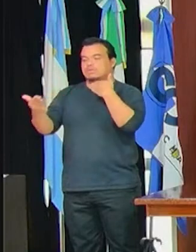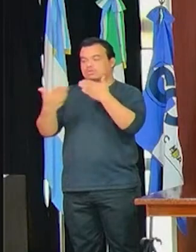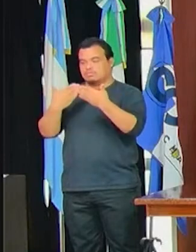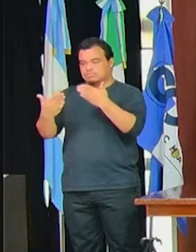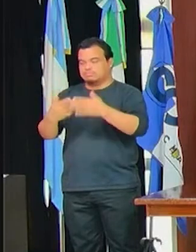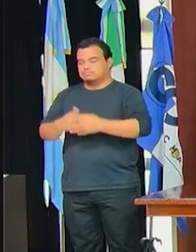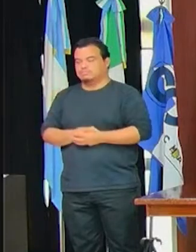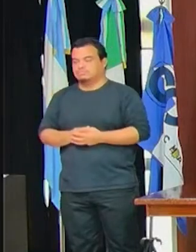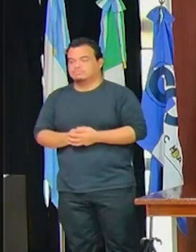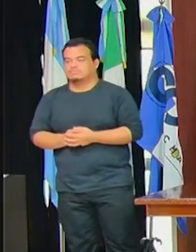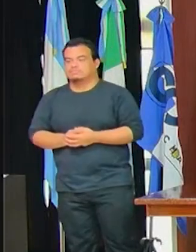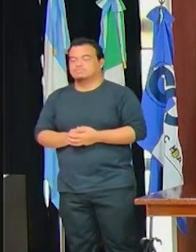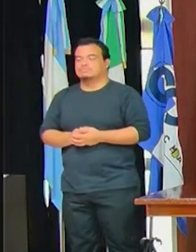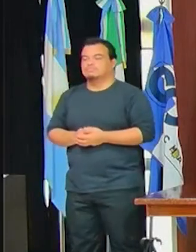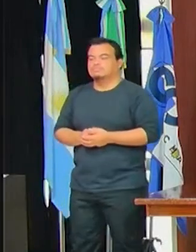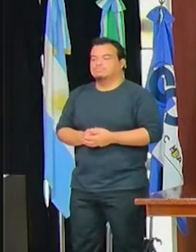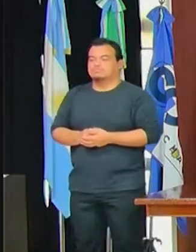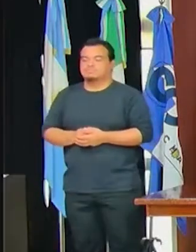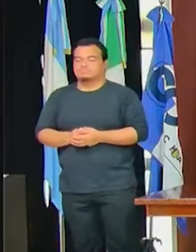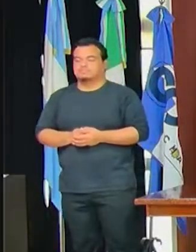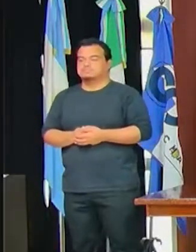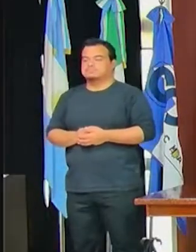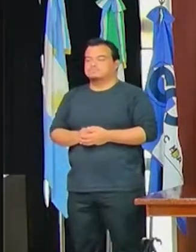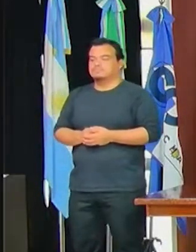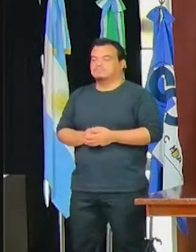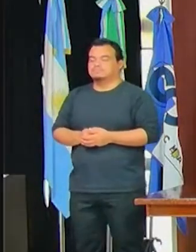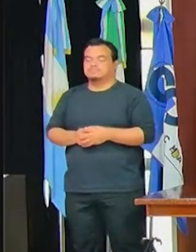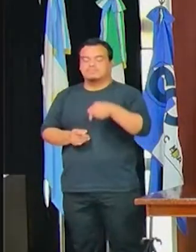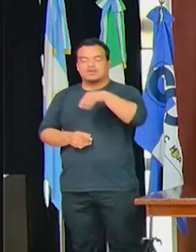todos. ¿Ahora sí? Sí, ahora sí.